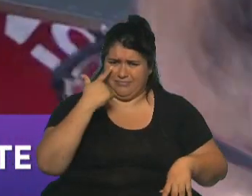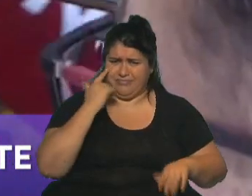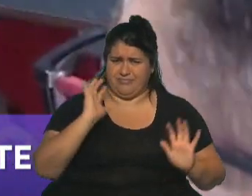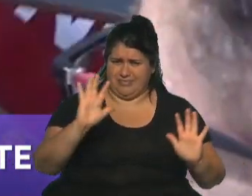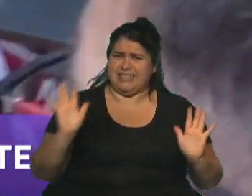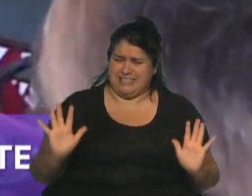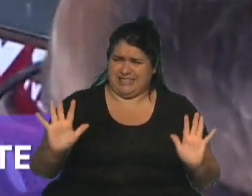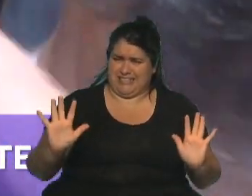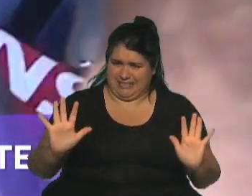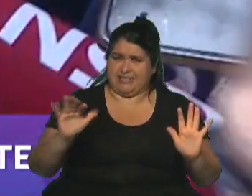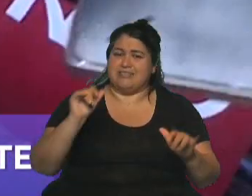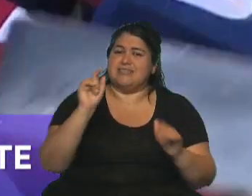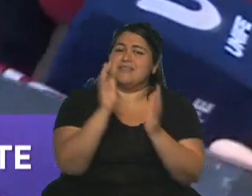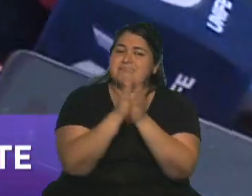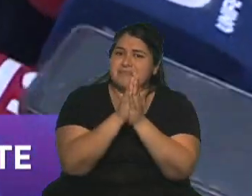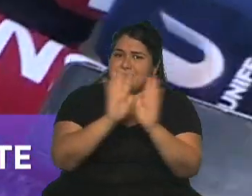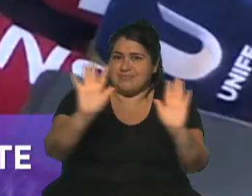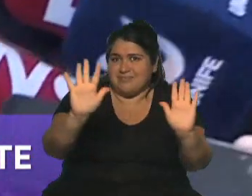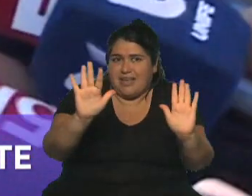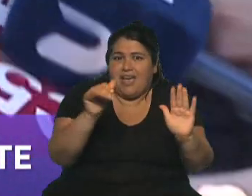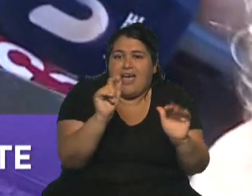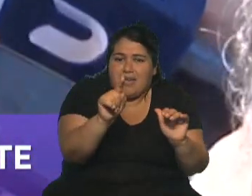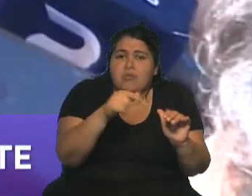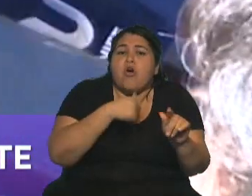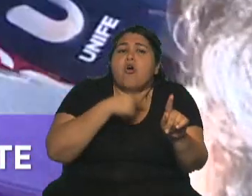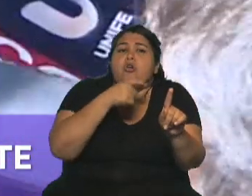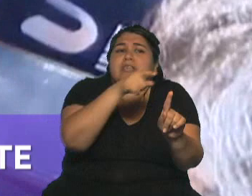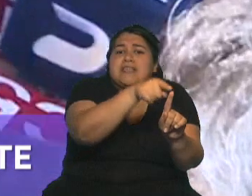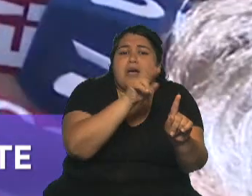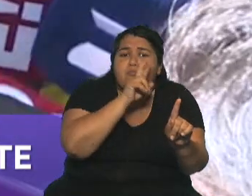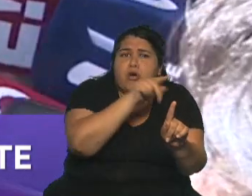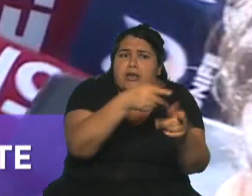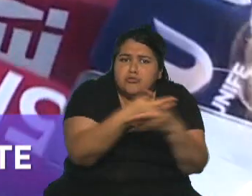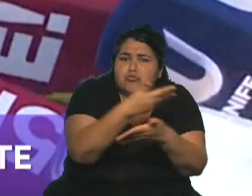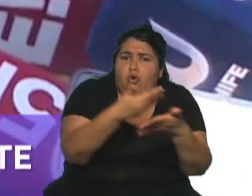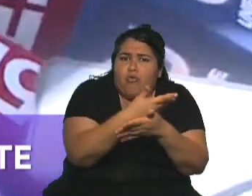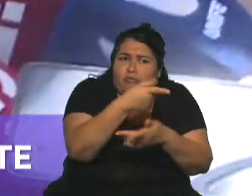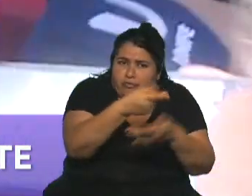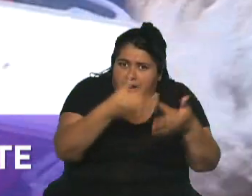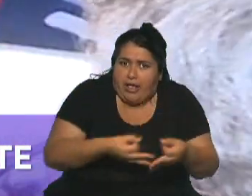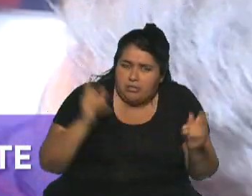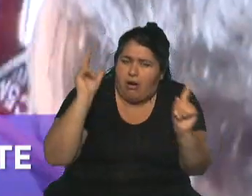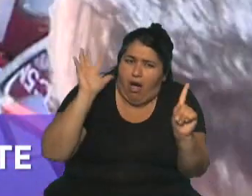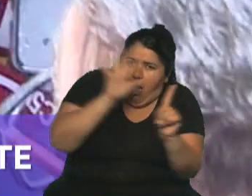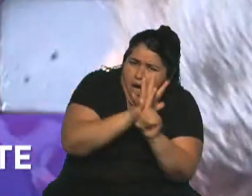cór ella Perdón le voy a contestar Nada más que a ella porque está sufriendo físicamente